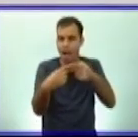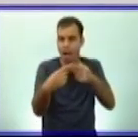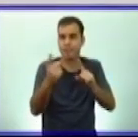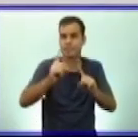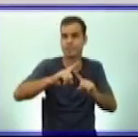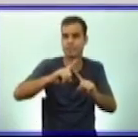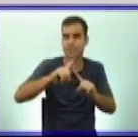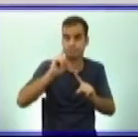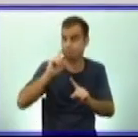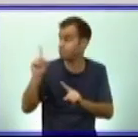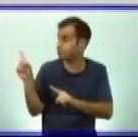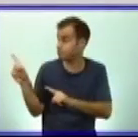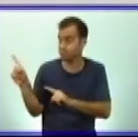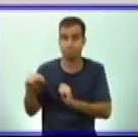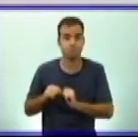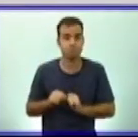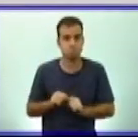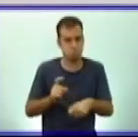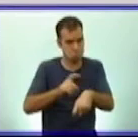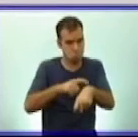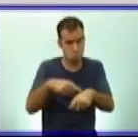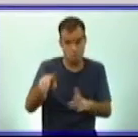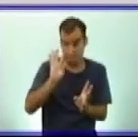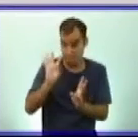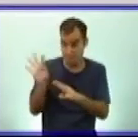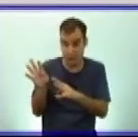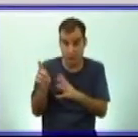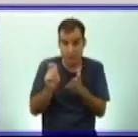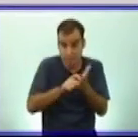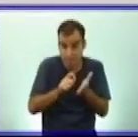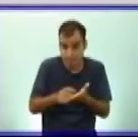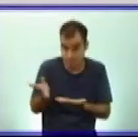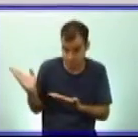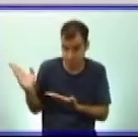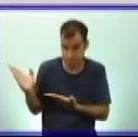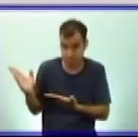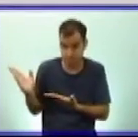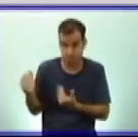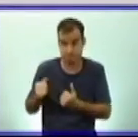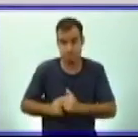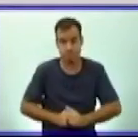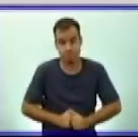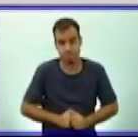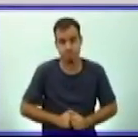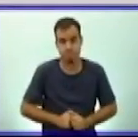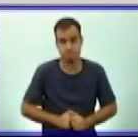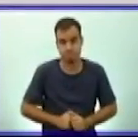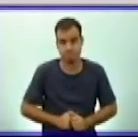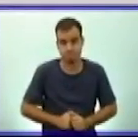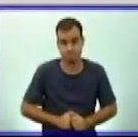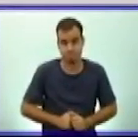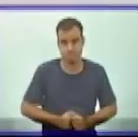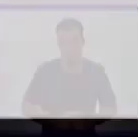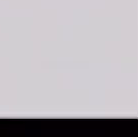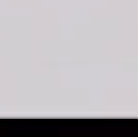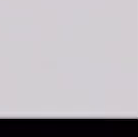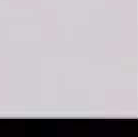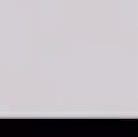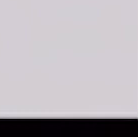estudio independiente. Les doy unos minutos para que lo copien.